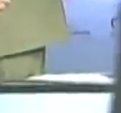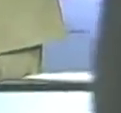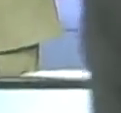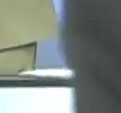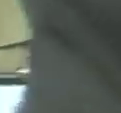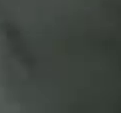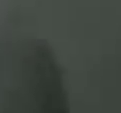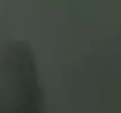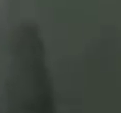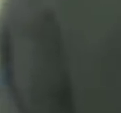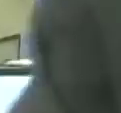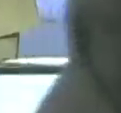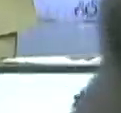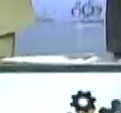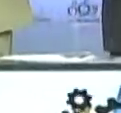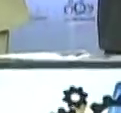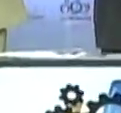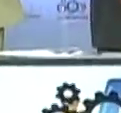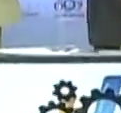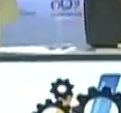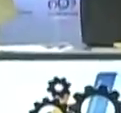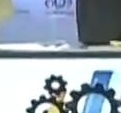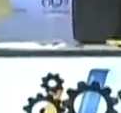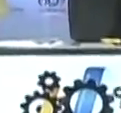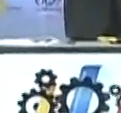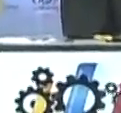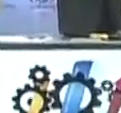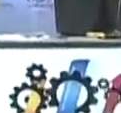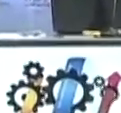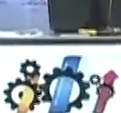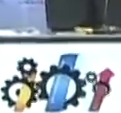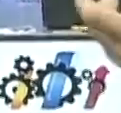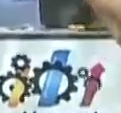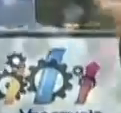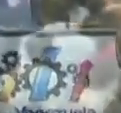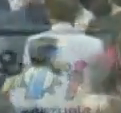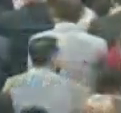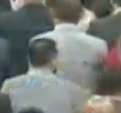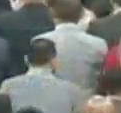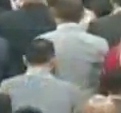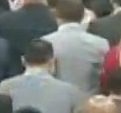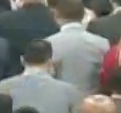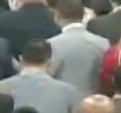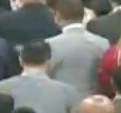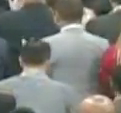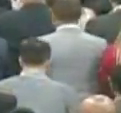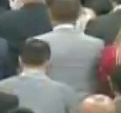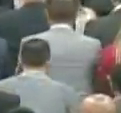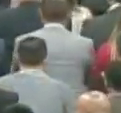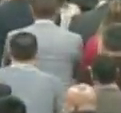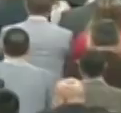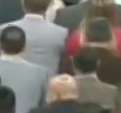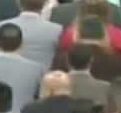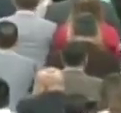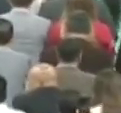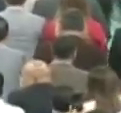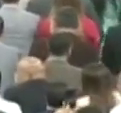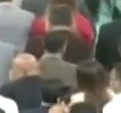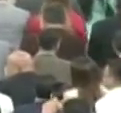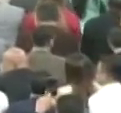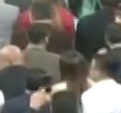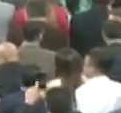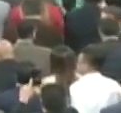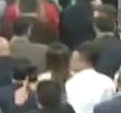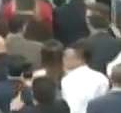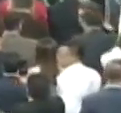De esta manera, con esta presentación de este bailarín español, pues queda inaugurada esta